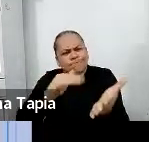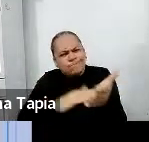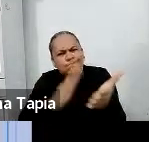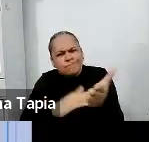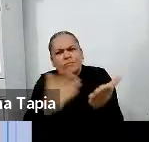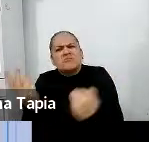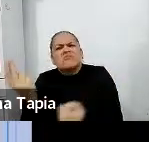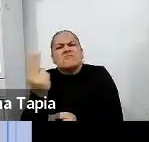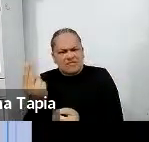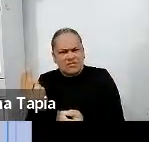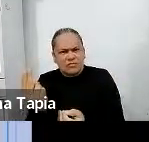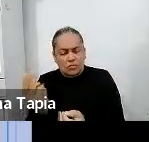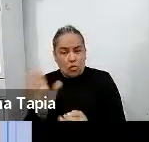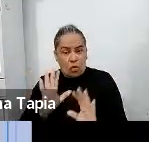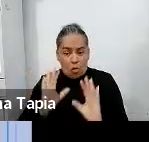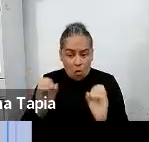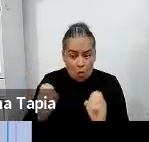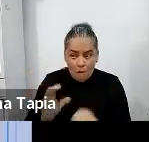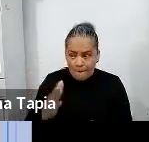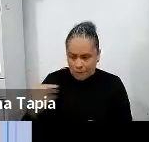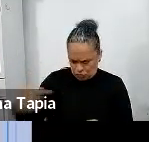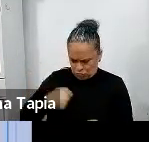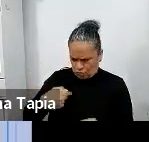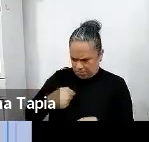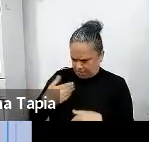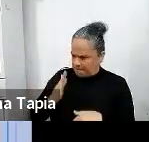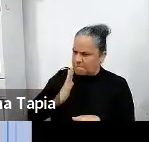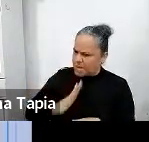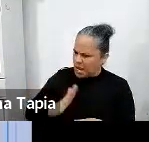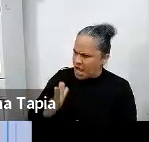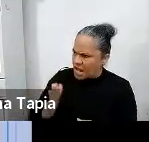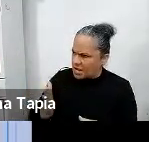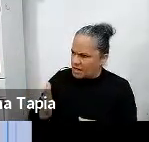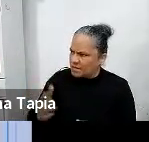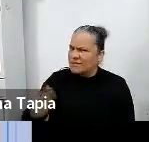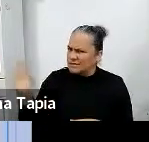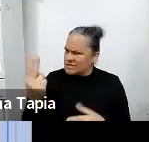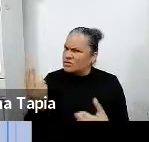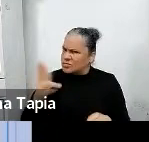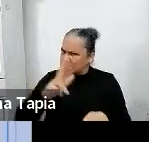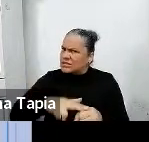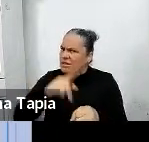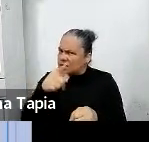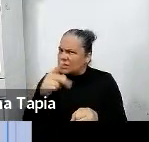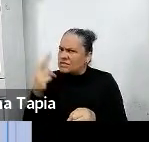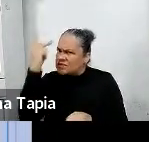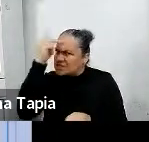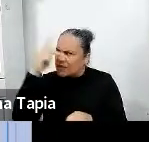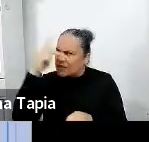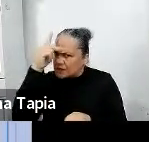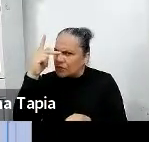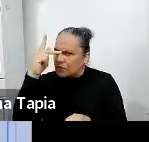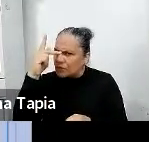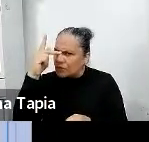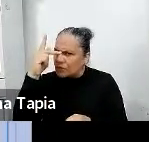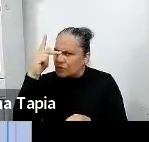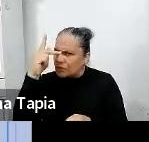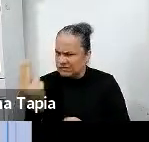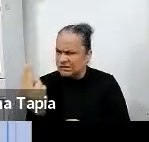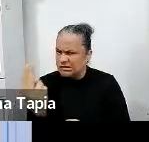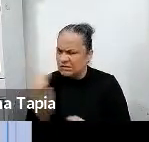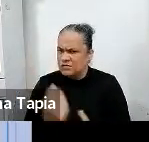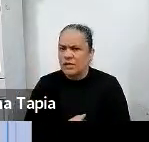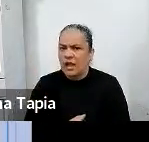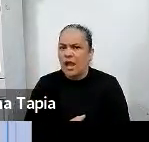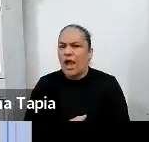pueda hospitalizarme? Y entonces, bueno, nosotros hemos creado como unos puntos que les permiten a ellos saber